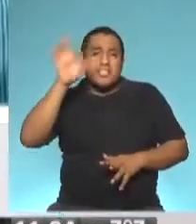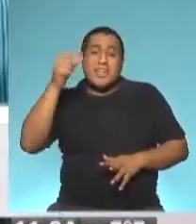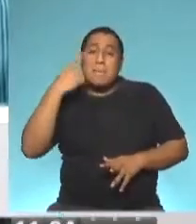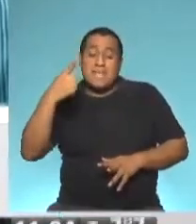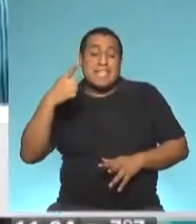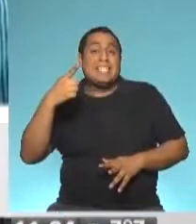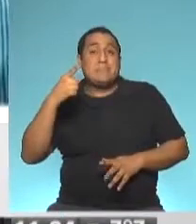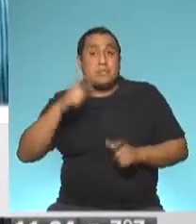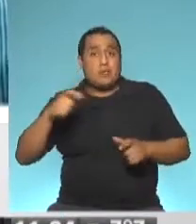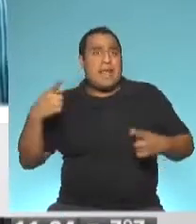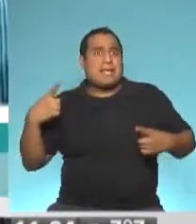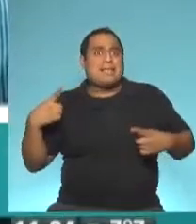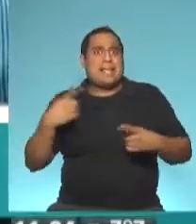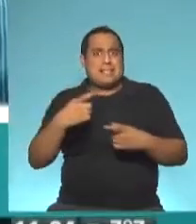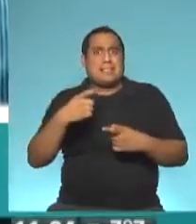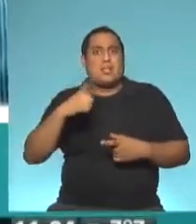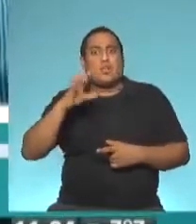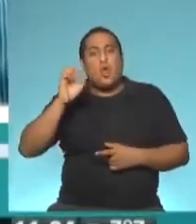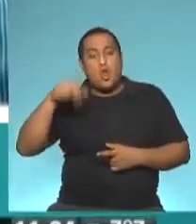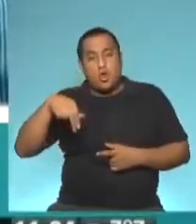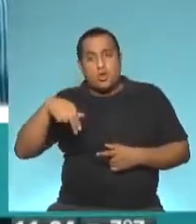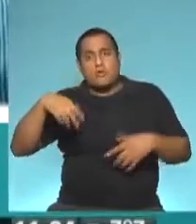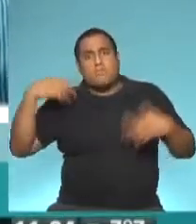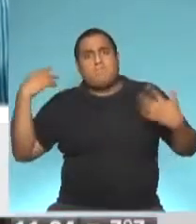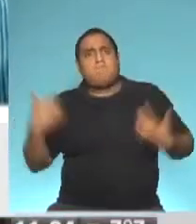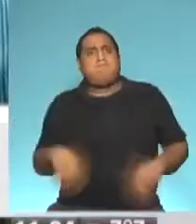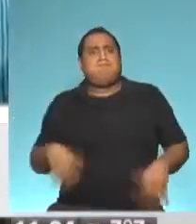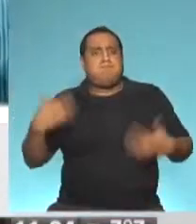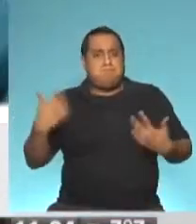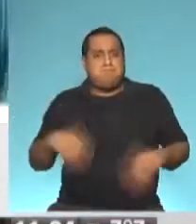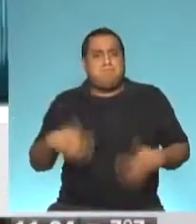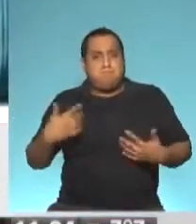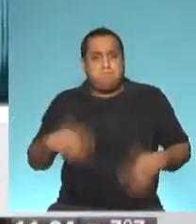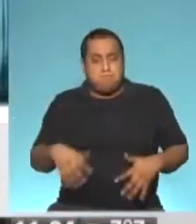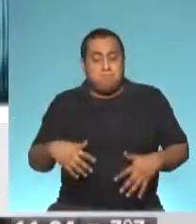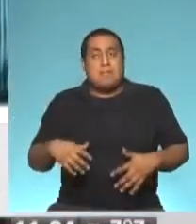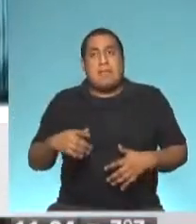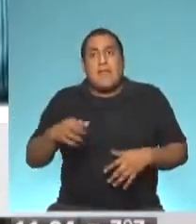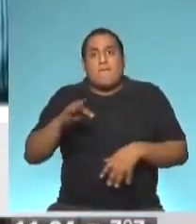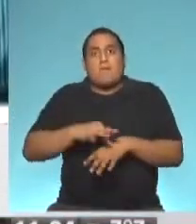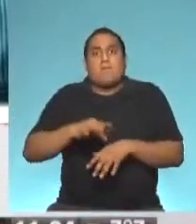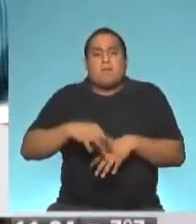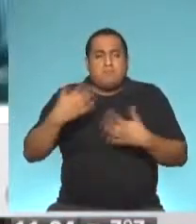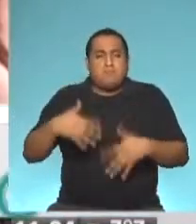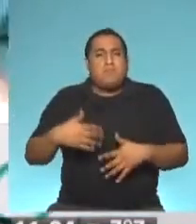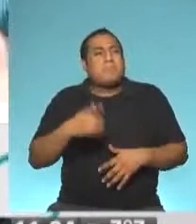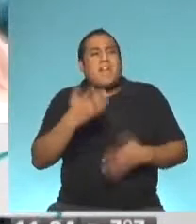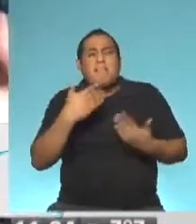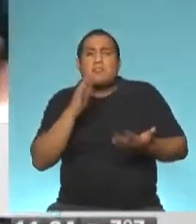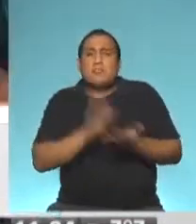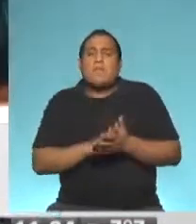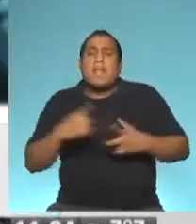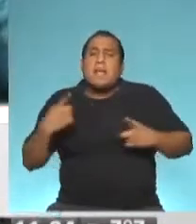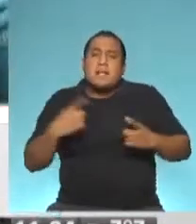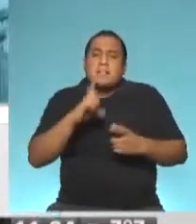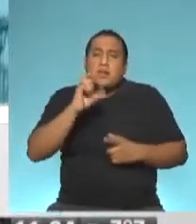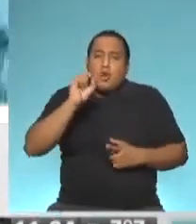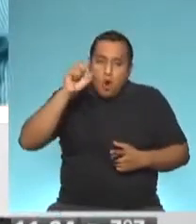cáncer de colon, más de lo esperado, que ya de por sí es una enfermedad grave. Hablando del Entonces, cáncer de colon, Lisandro,